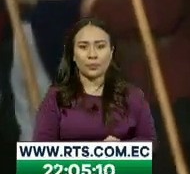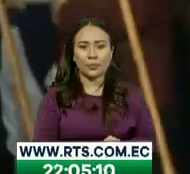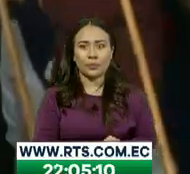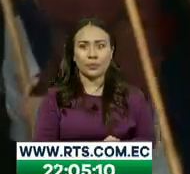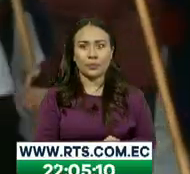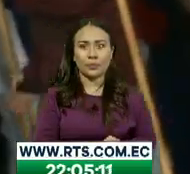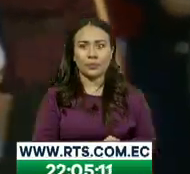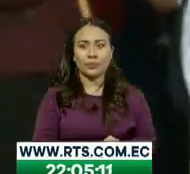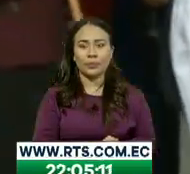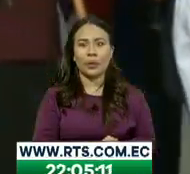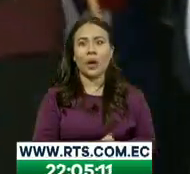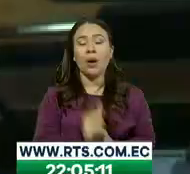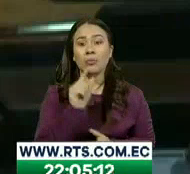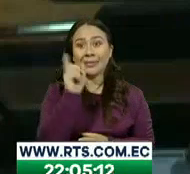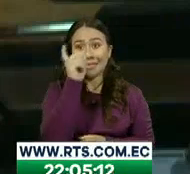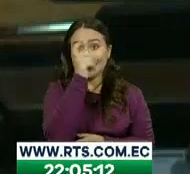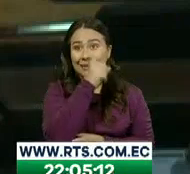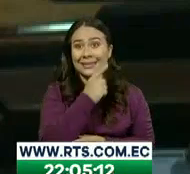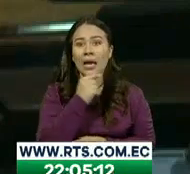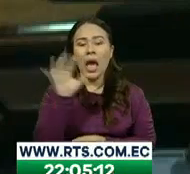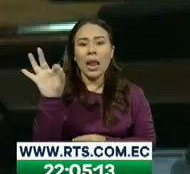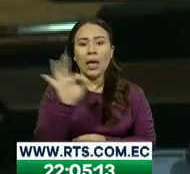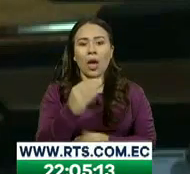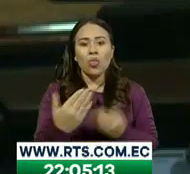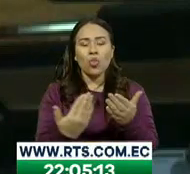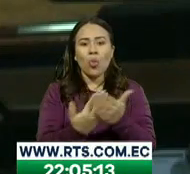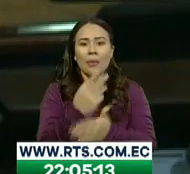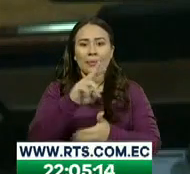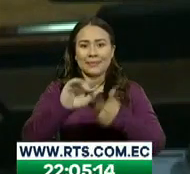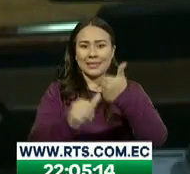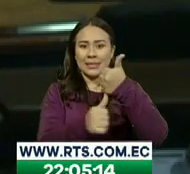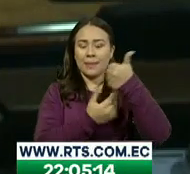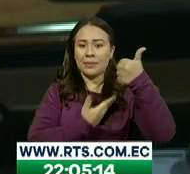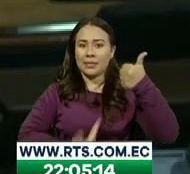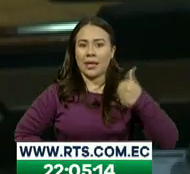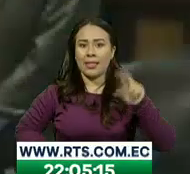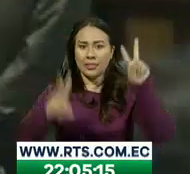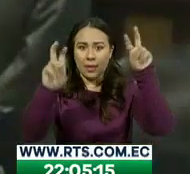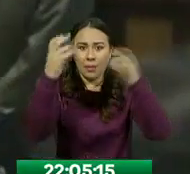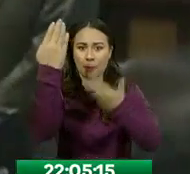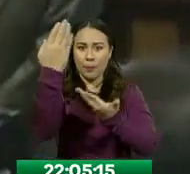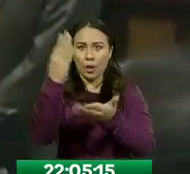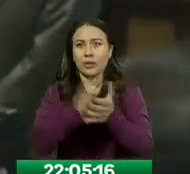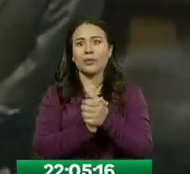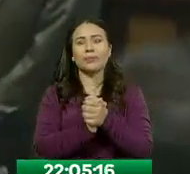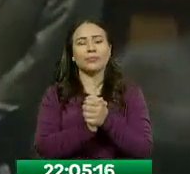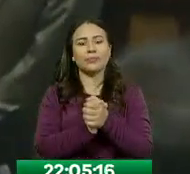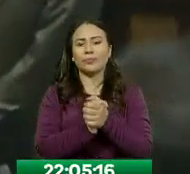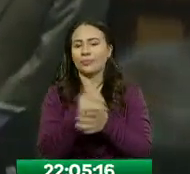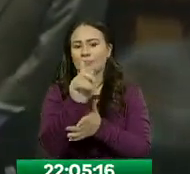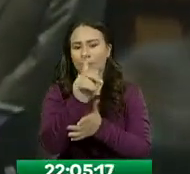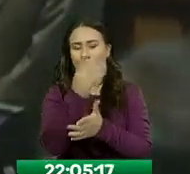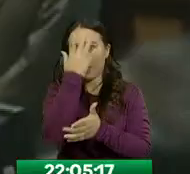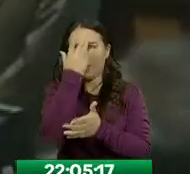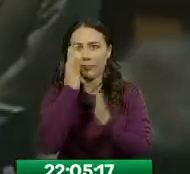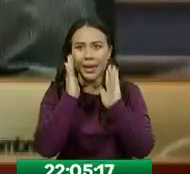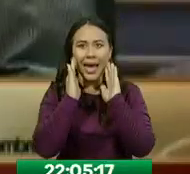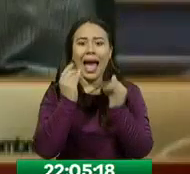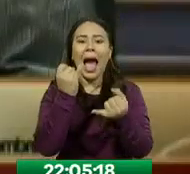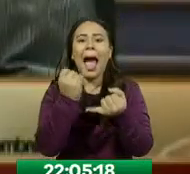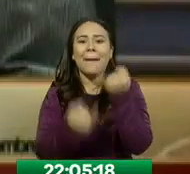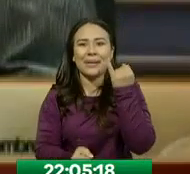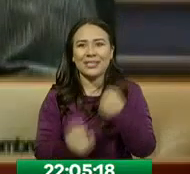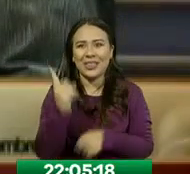Una de las situaciones más complejas en la elección del nuevo vicepresidente no fueron los temas políticos, más bien fue pronunciar su apellido.